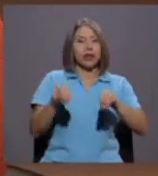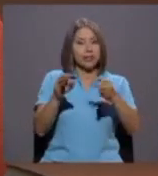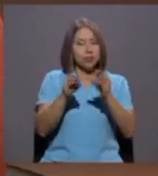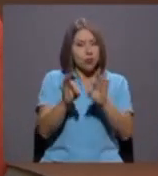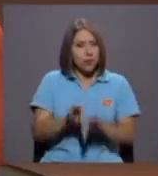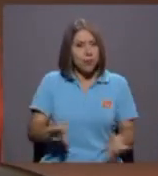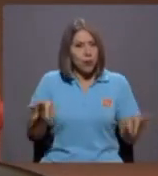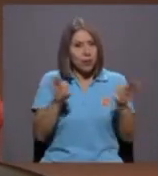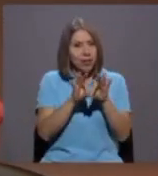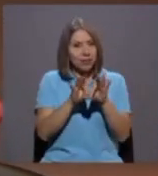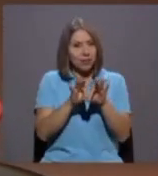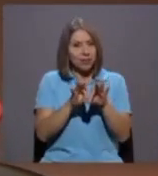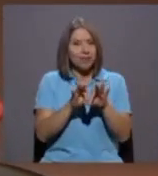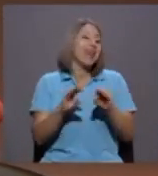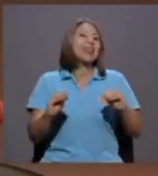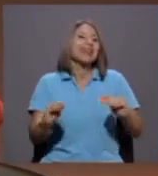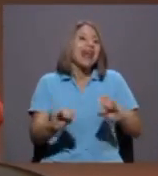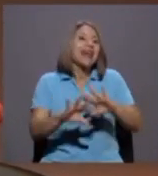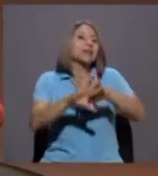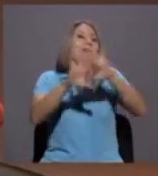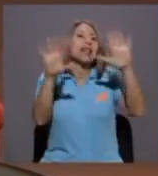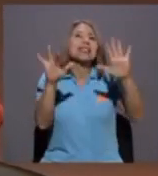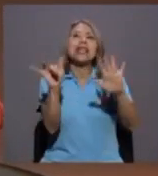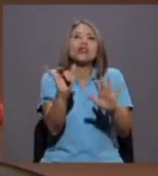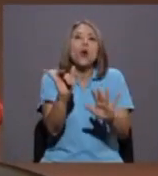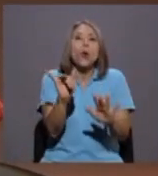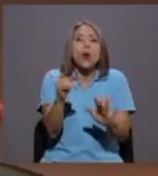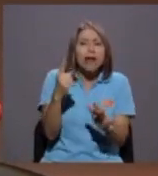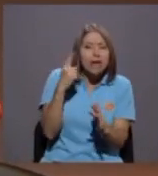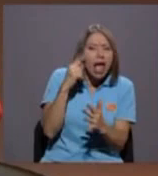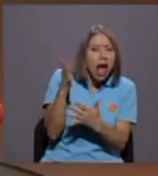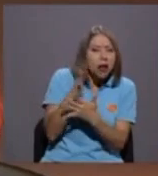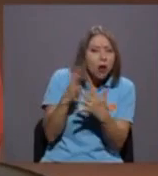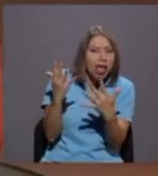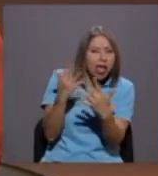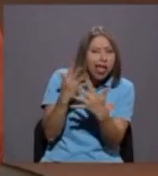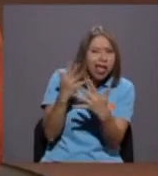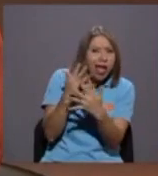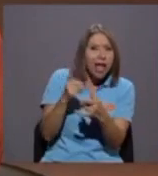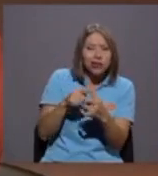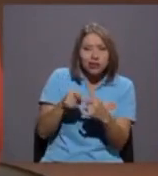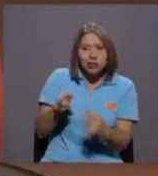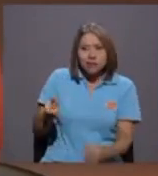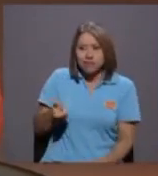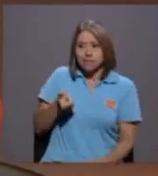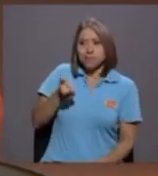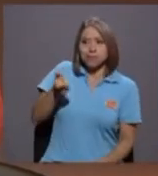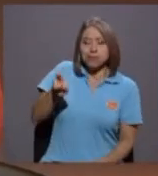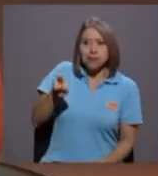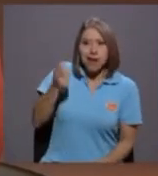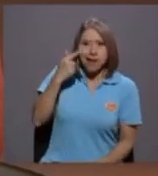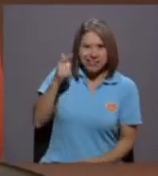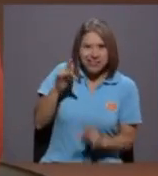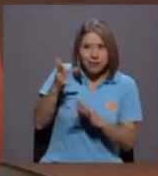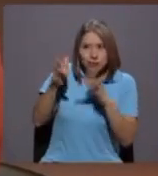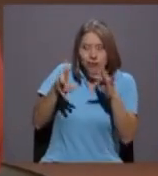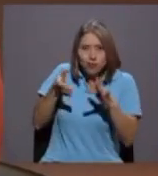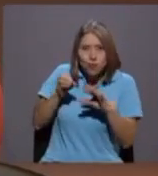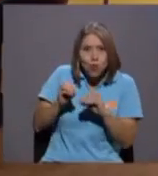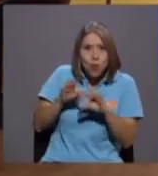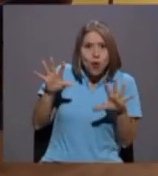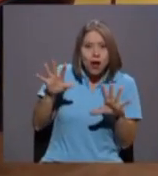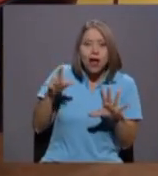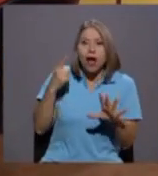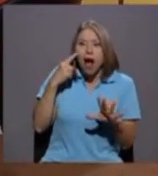La transparencia es como poner ahí un foco donde la cosa está opaca. Entonces, por eso es que desde la Contraloría queremos